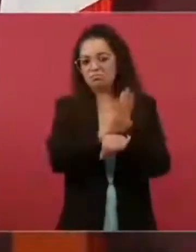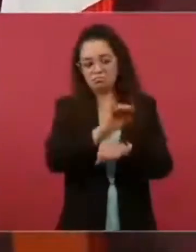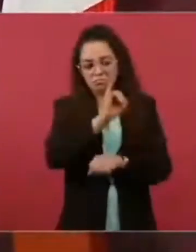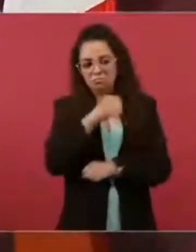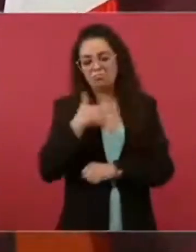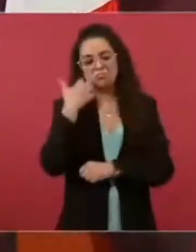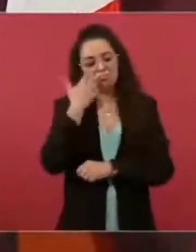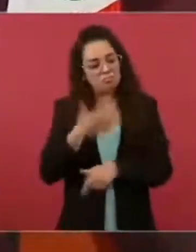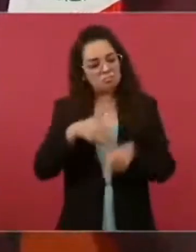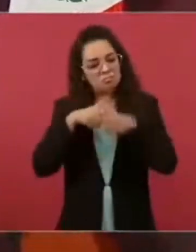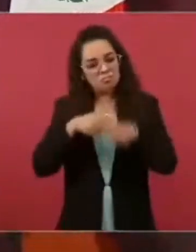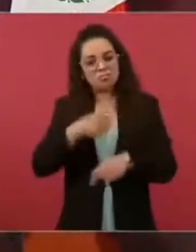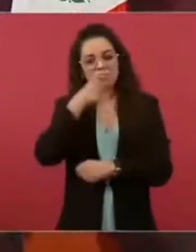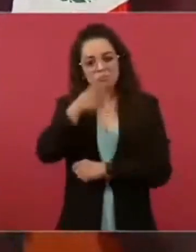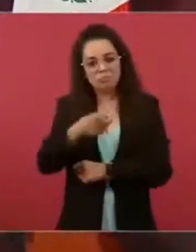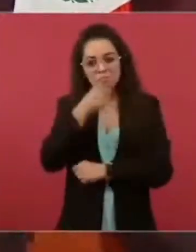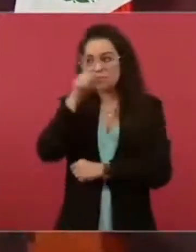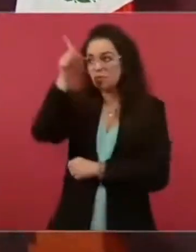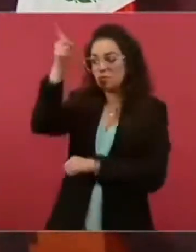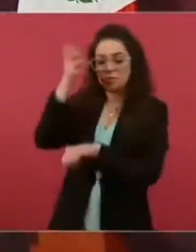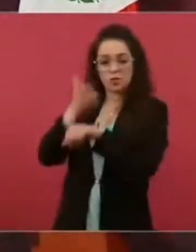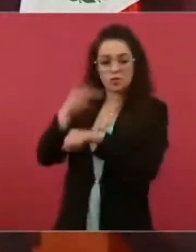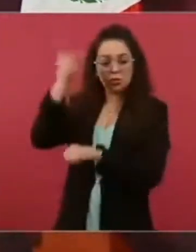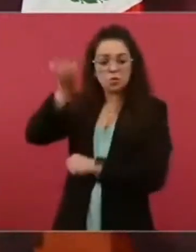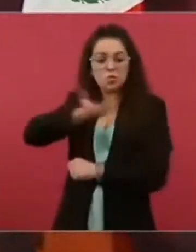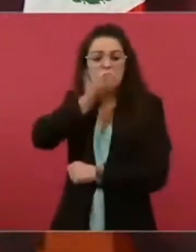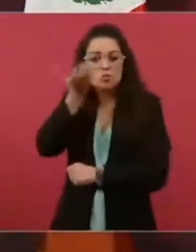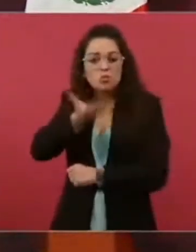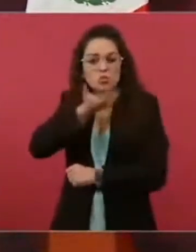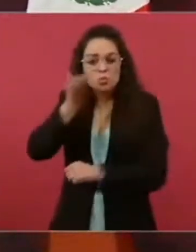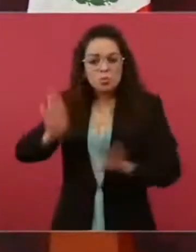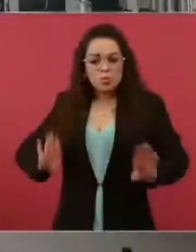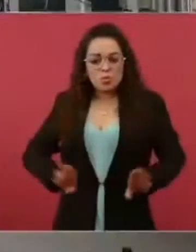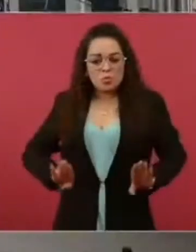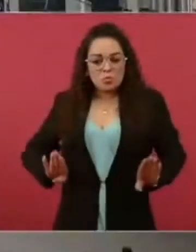sus costumbres y, por ejemplo, los jóvenes